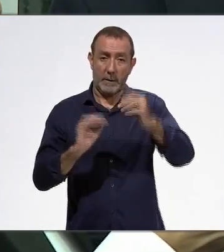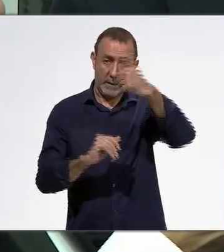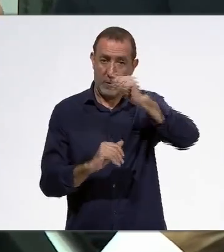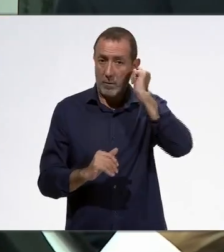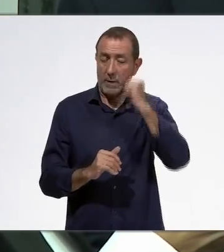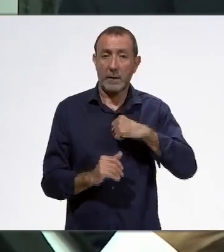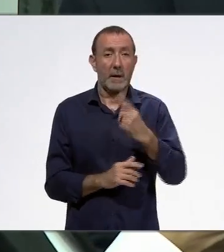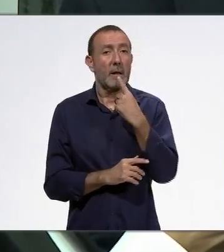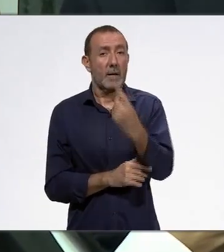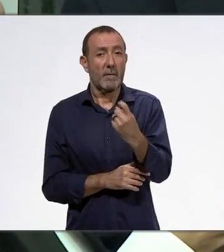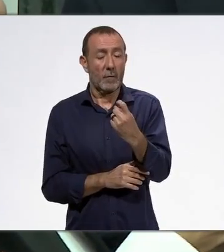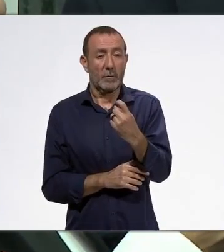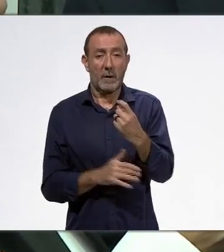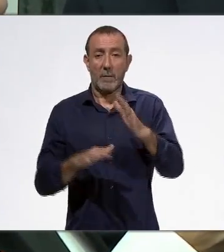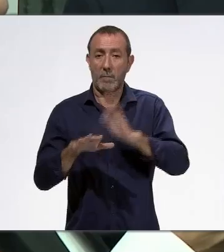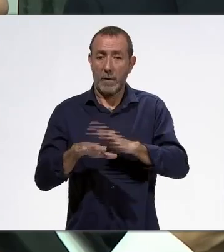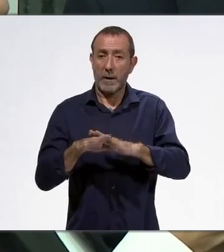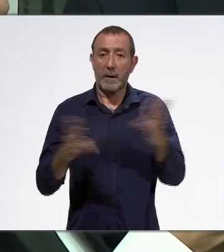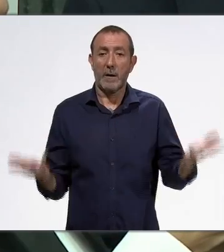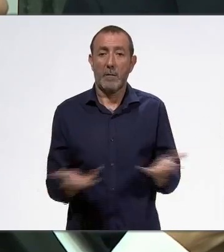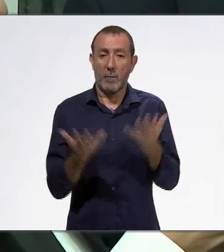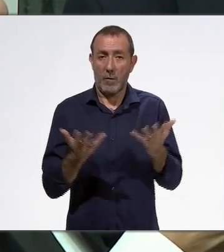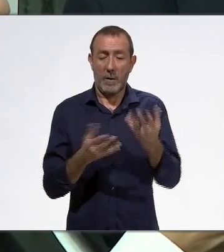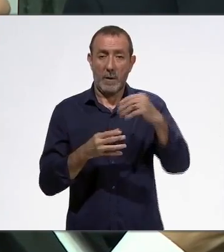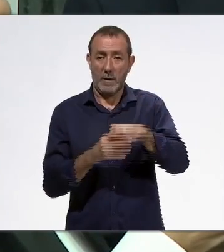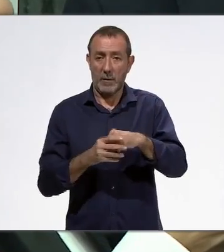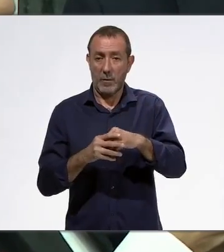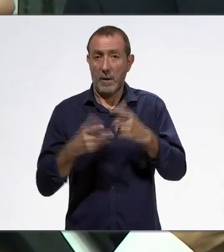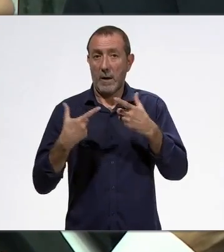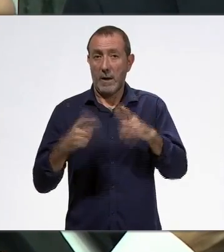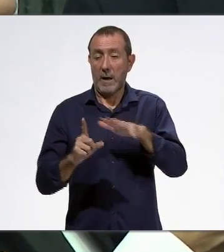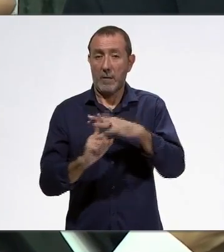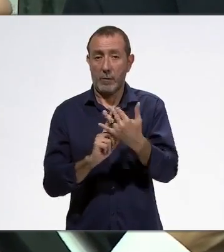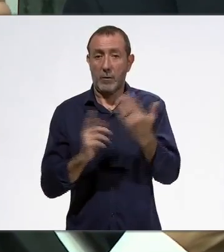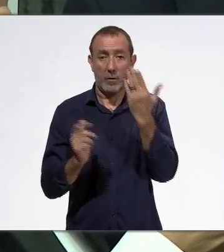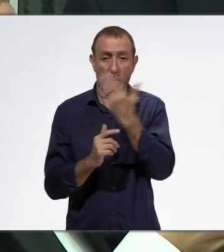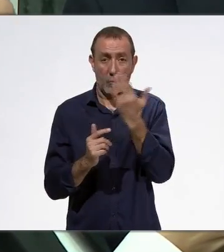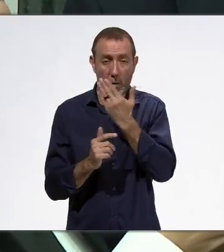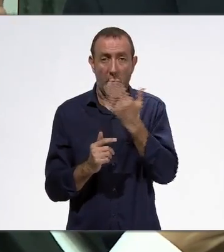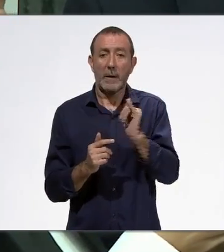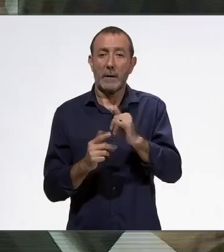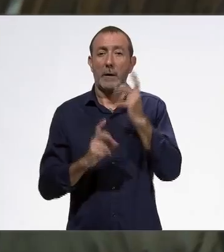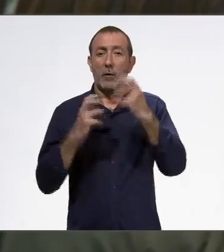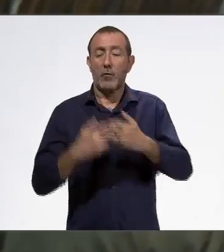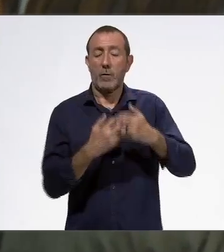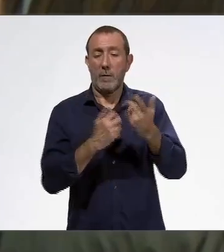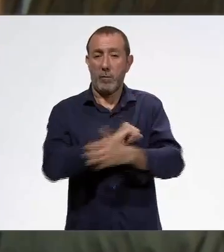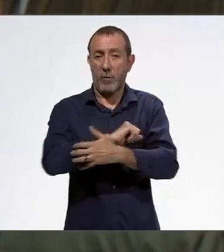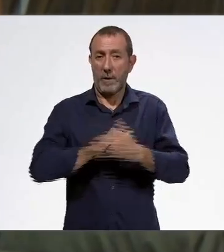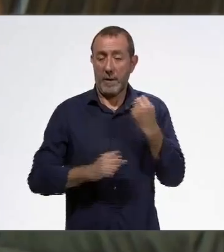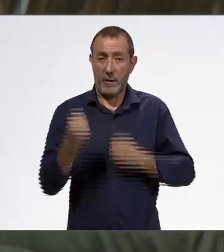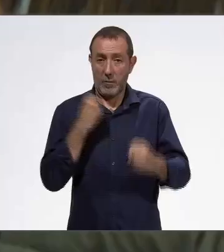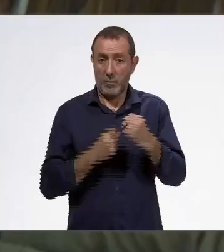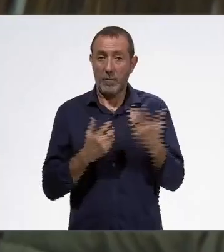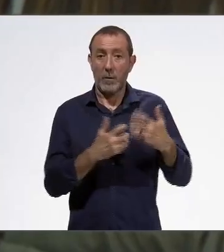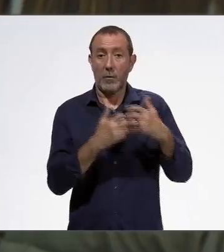con dificultades para que para promocionarlo en el ámbito escolar y luchar contra la pobreza económica una lucha contra